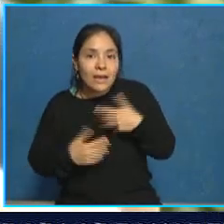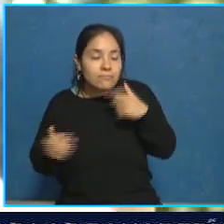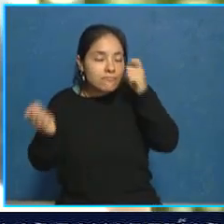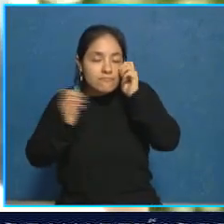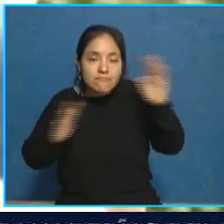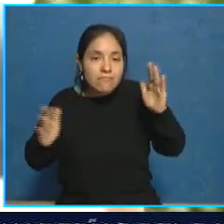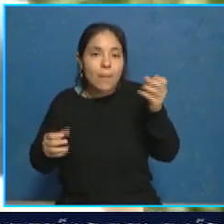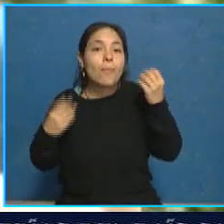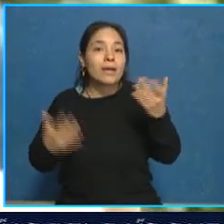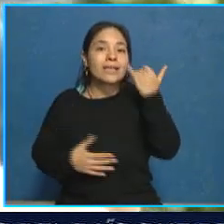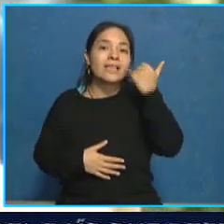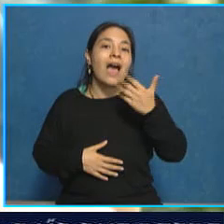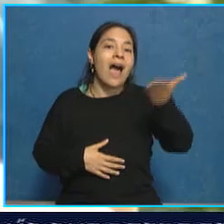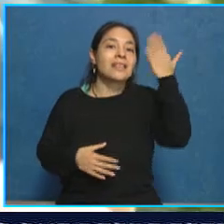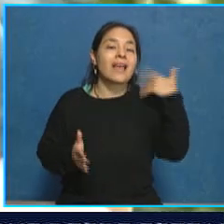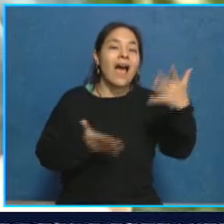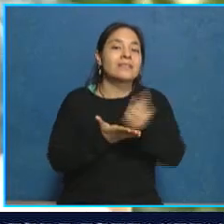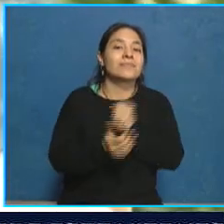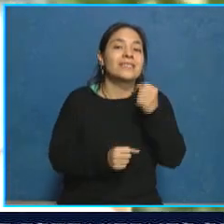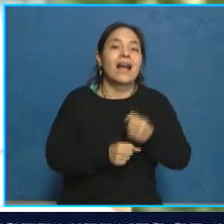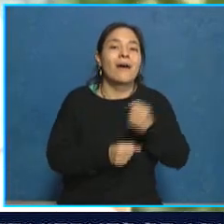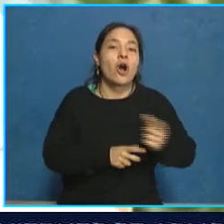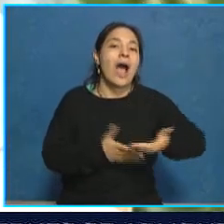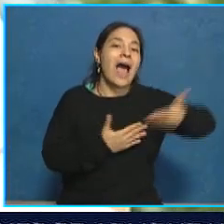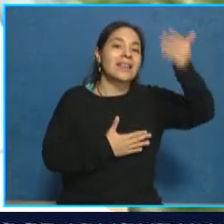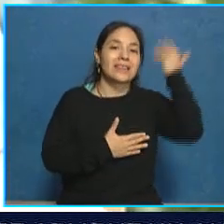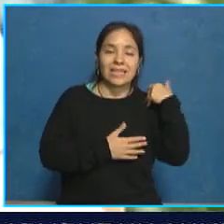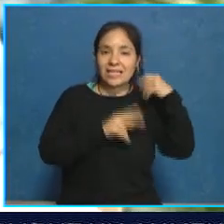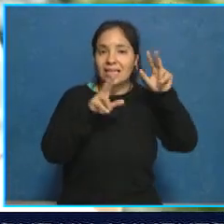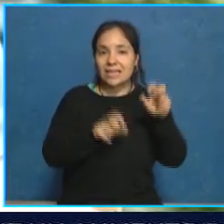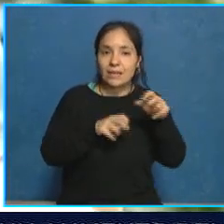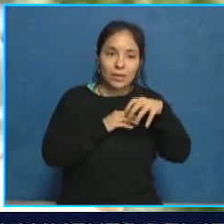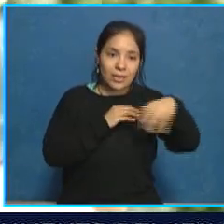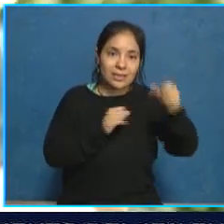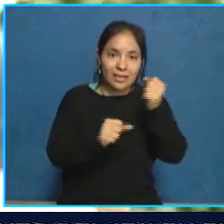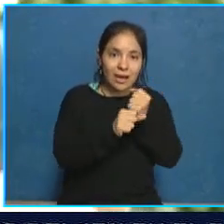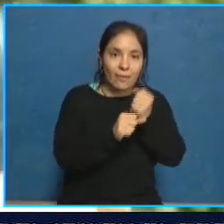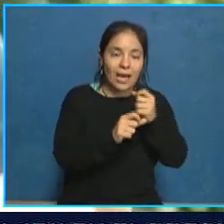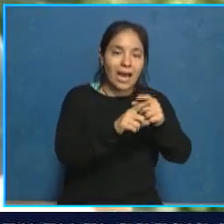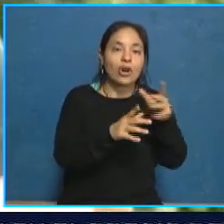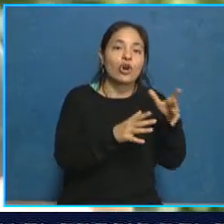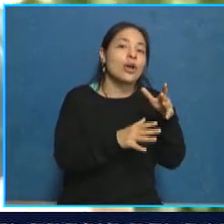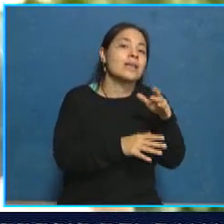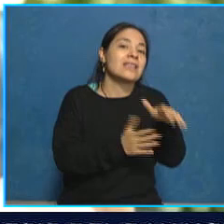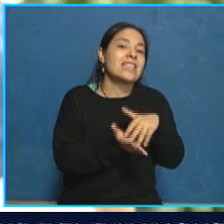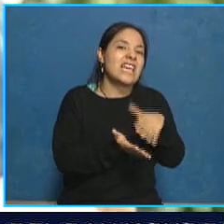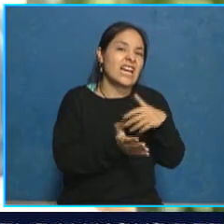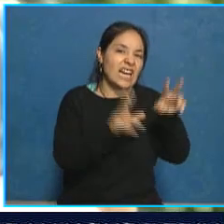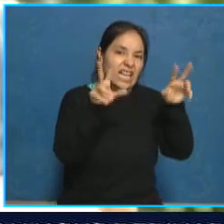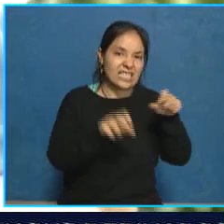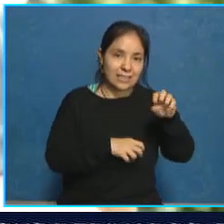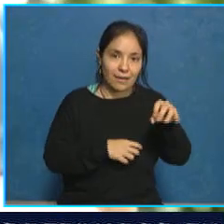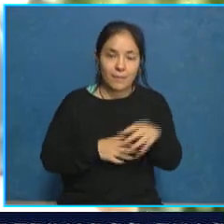con compromisos ya asumidos que justamente tratan de su ciclo tierra, ¿sí? Él aparentemente abandonaría el